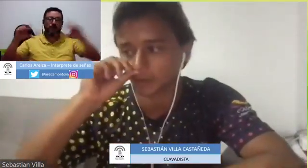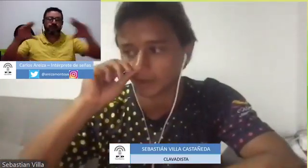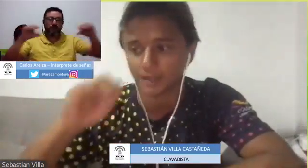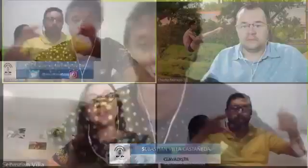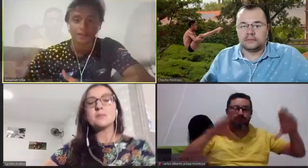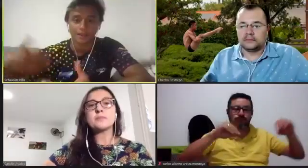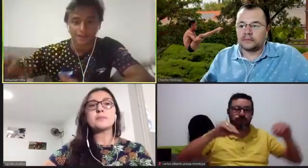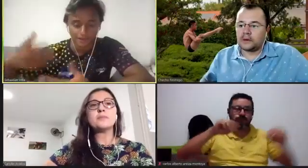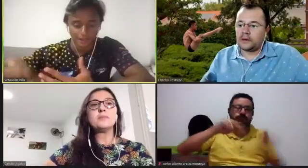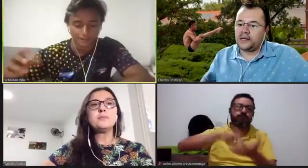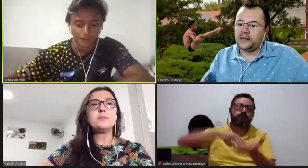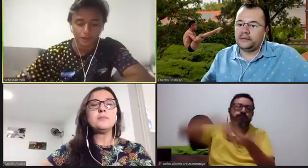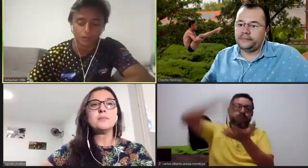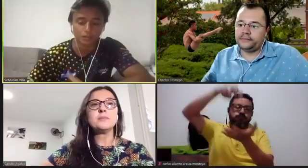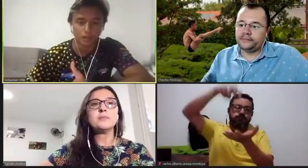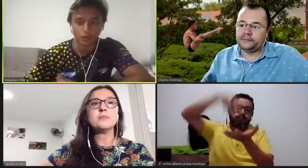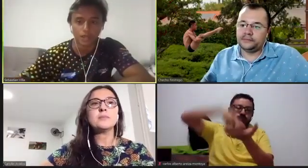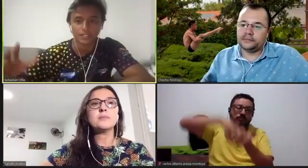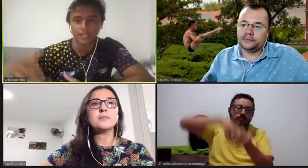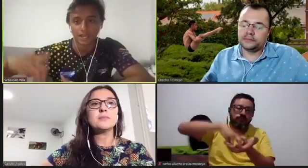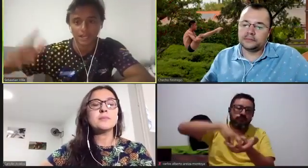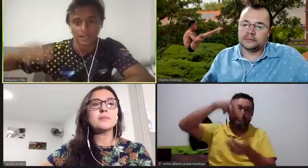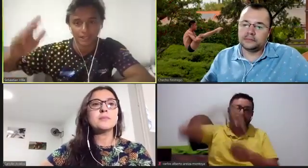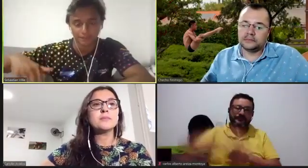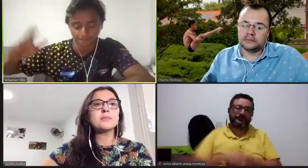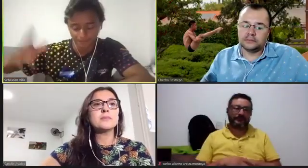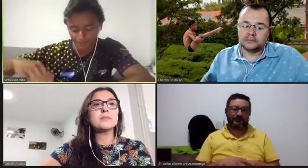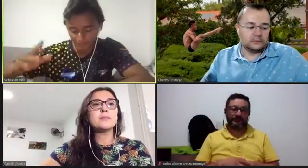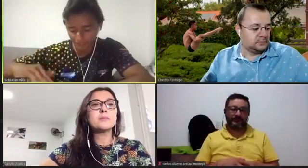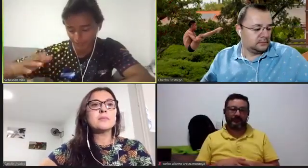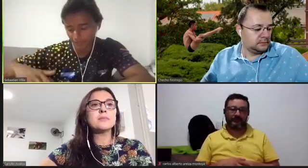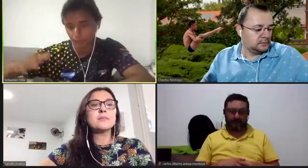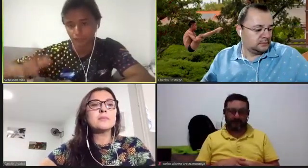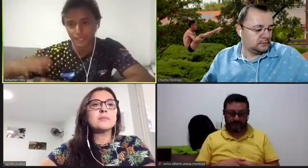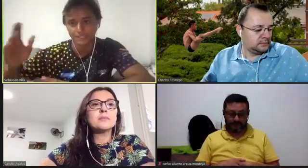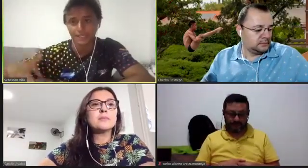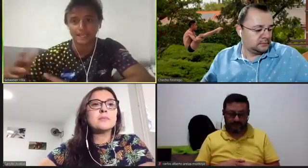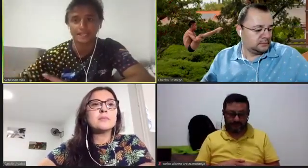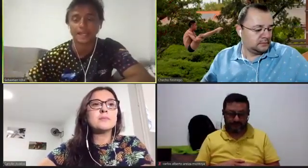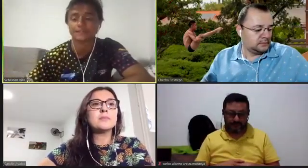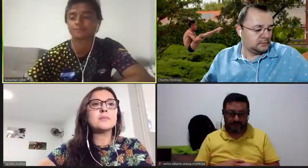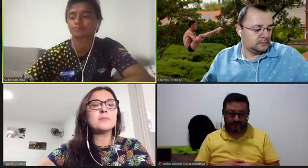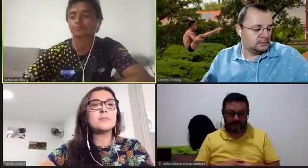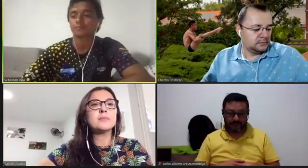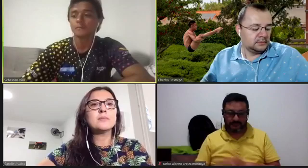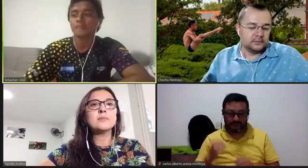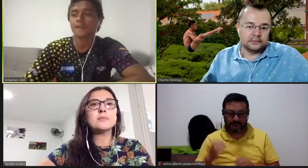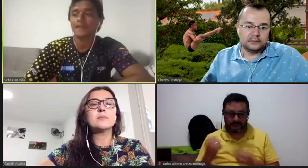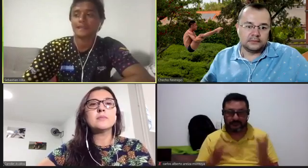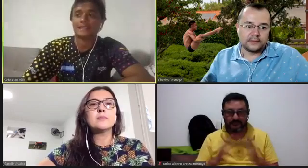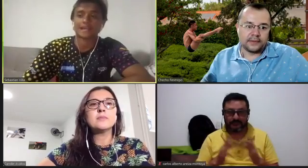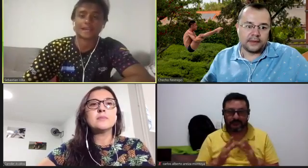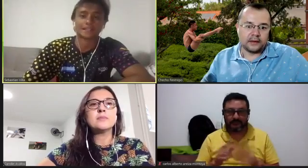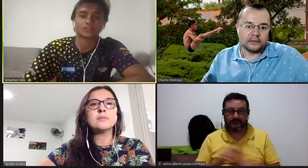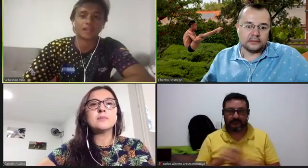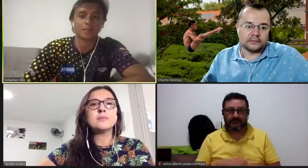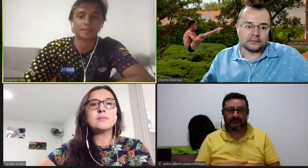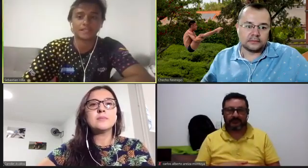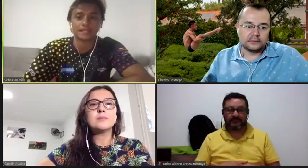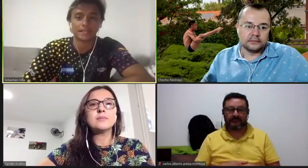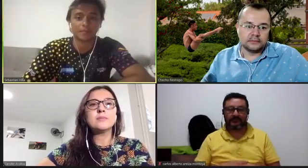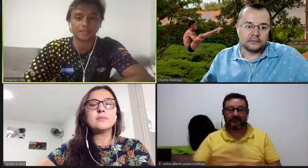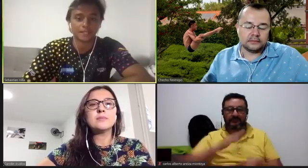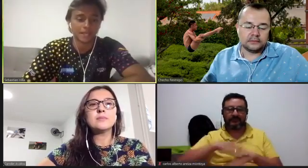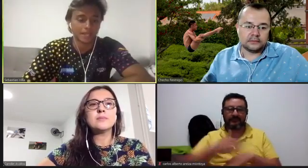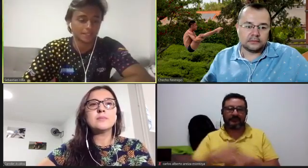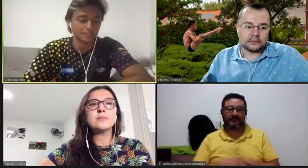como a trabajar un poquito la acrobacia, ¿cómo se llama? La potencia, la agilidad. Y ya el resto es en la piscina,